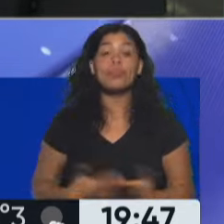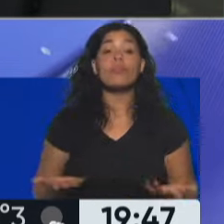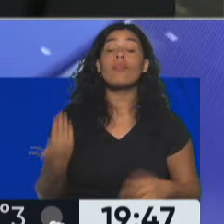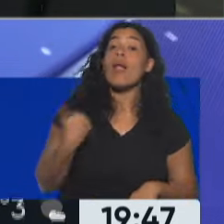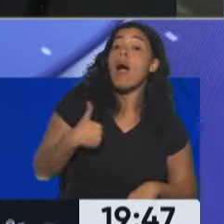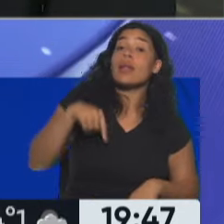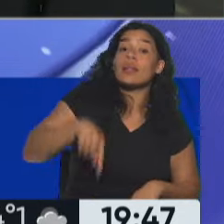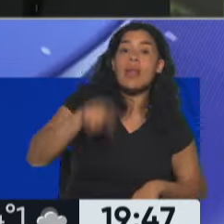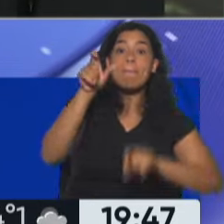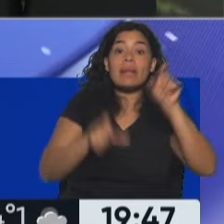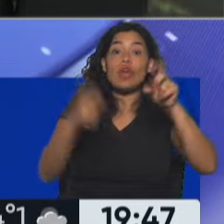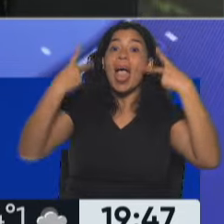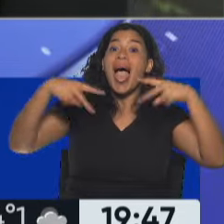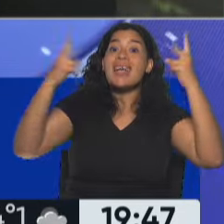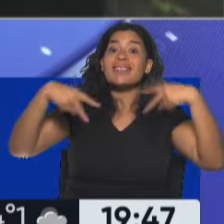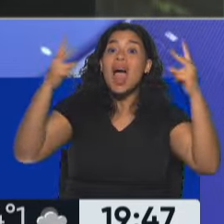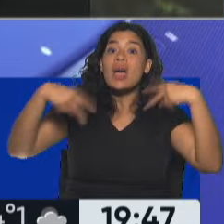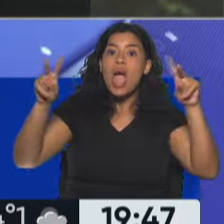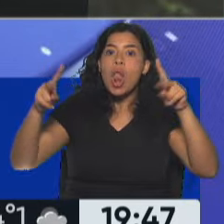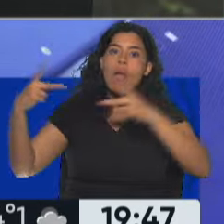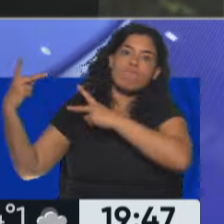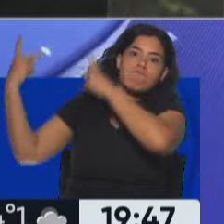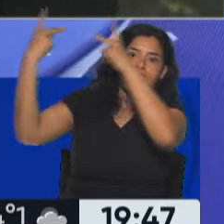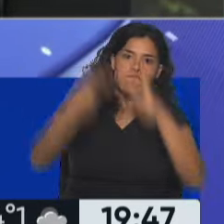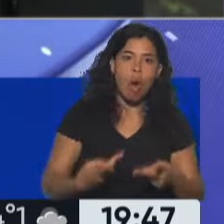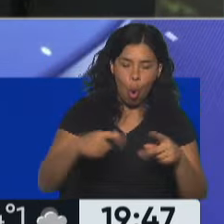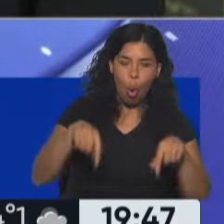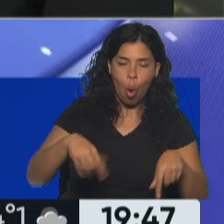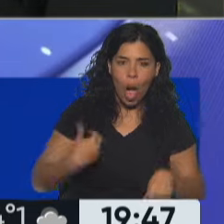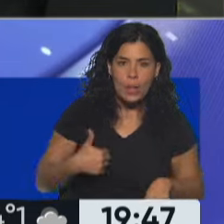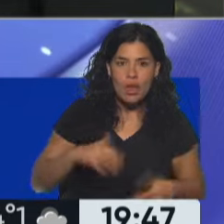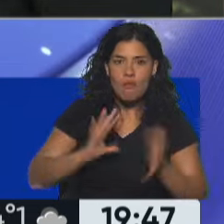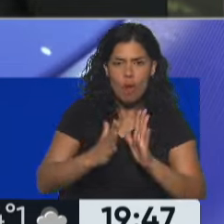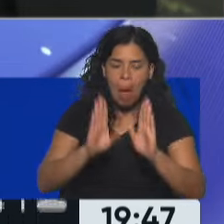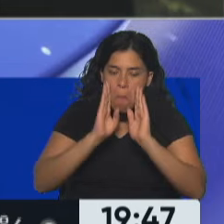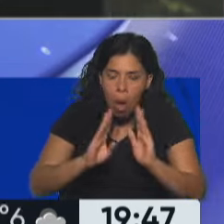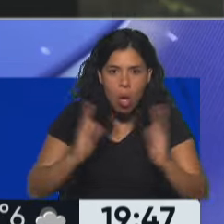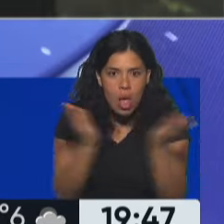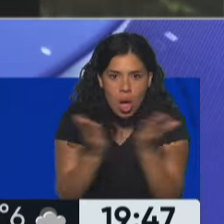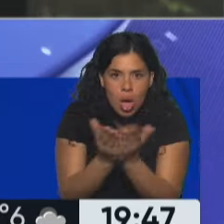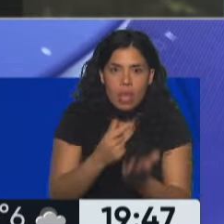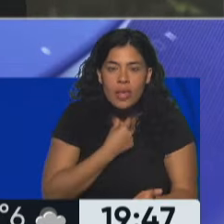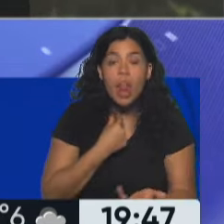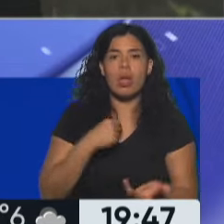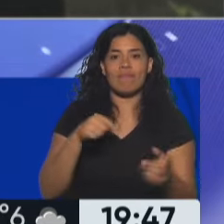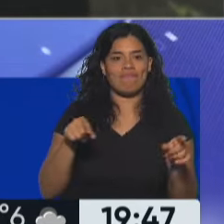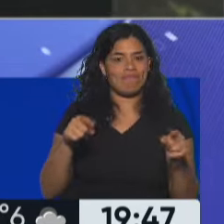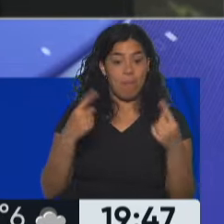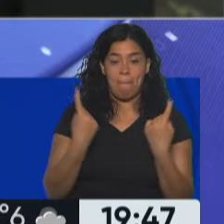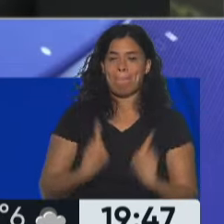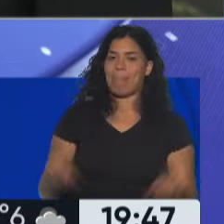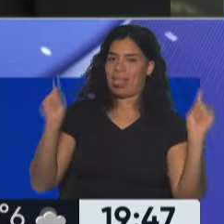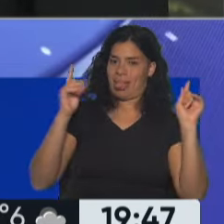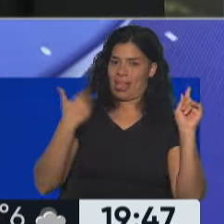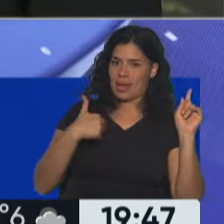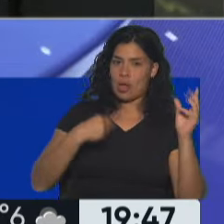los extranjeros que vienen a estudiar? Porque hay una situación que se da en nuestro país que no sucede en el resto del mundo. Acá los extranjeros